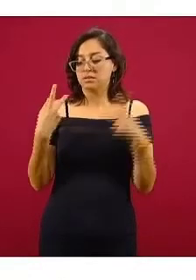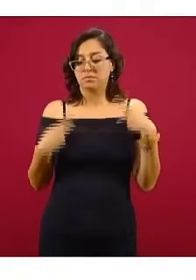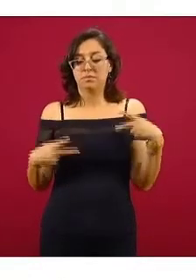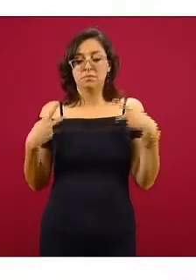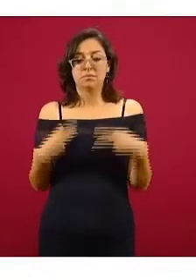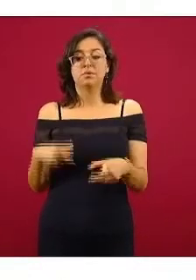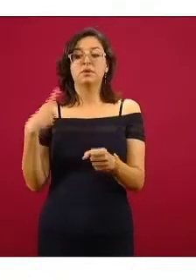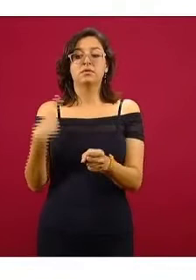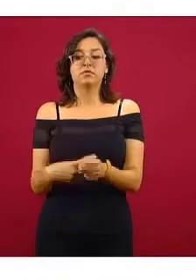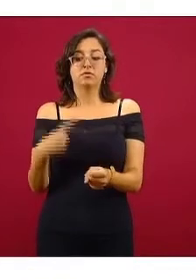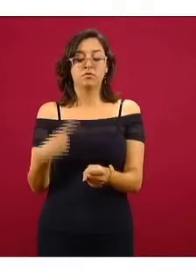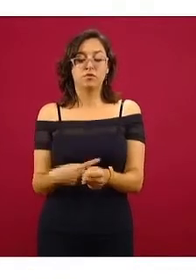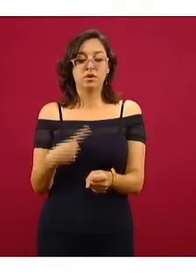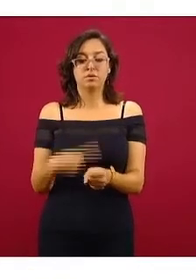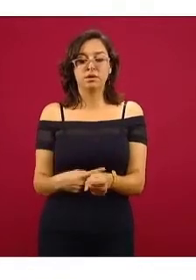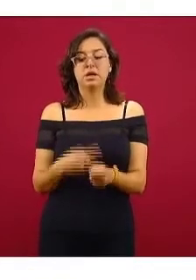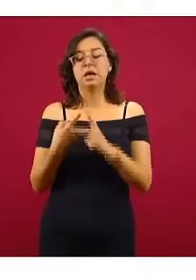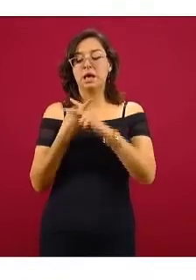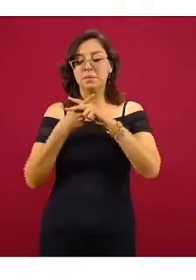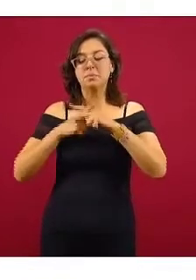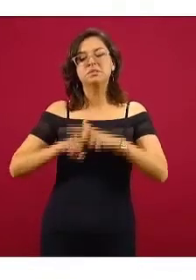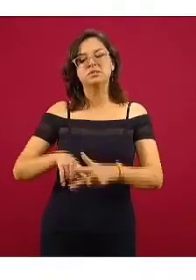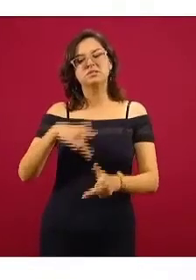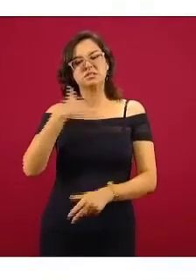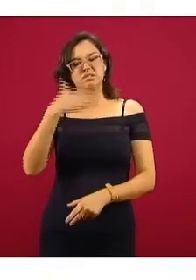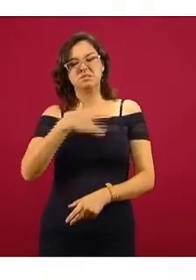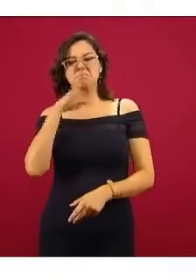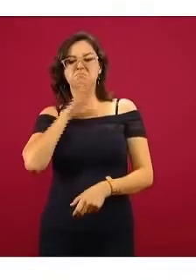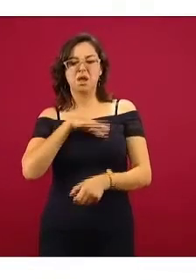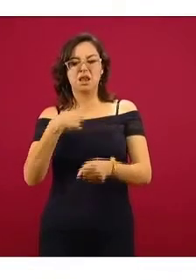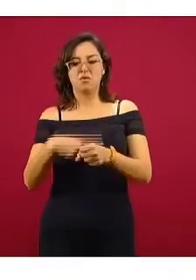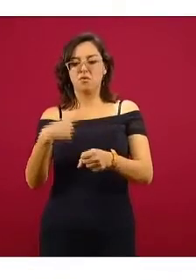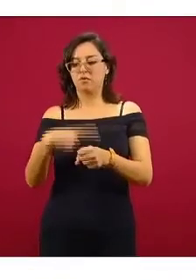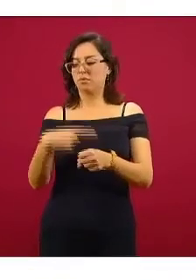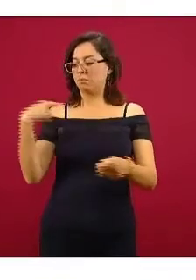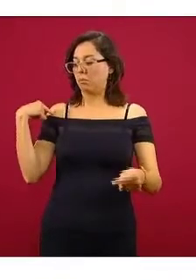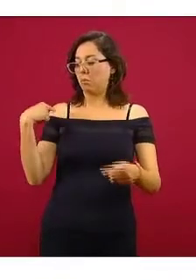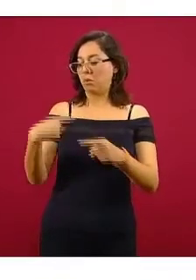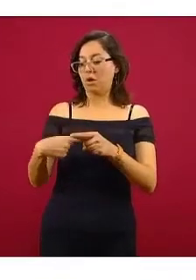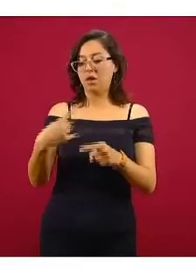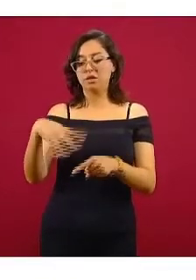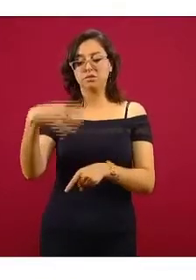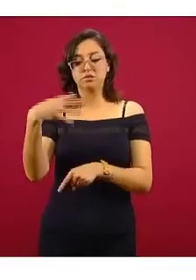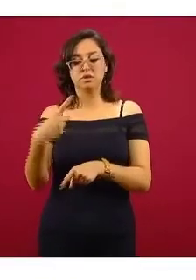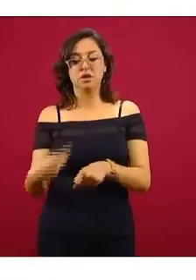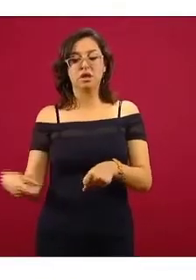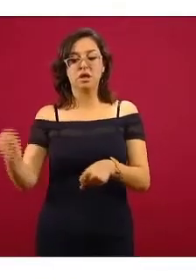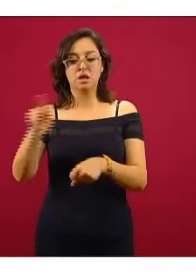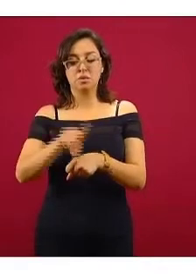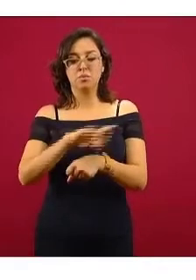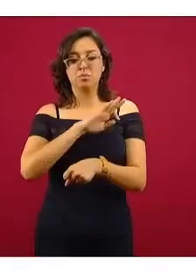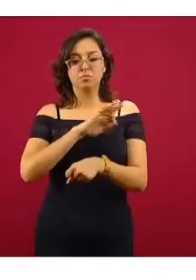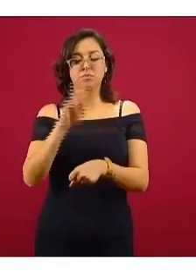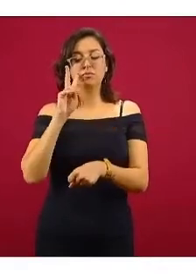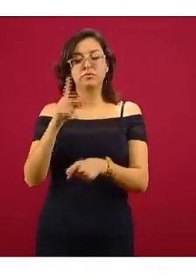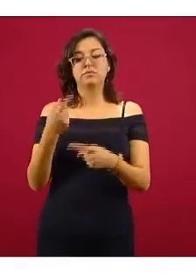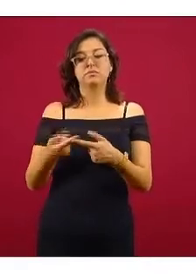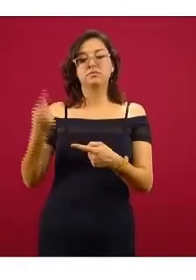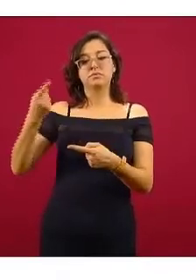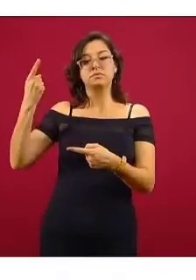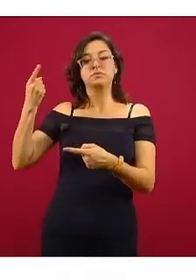casos confirmados que iniciaron con síntomas en los últimos 14 días. Veíamos en semanas previas el mapa un poco